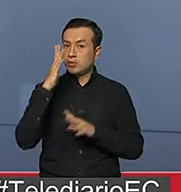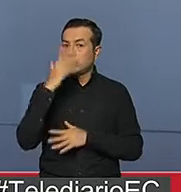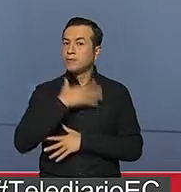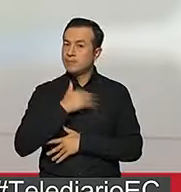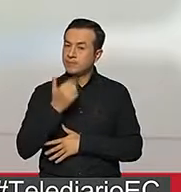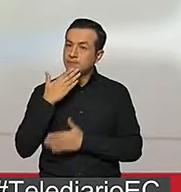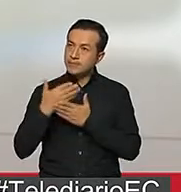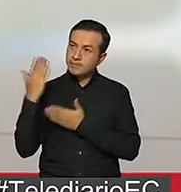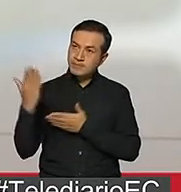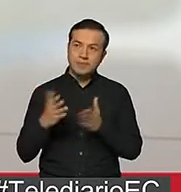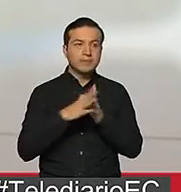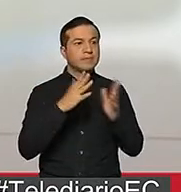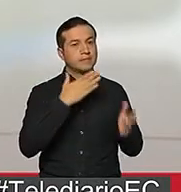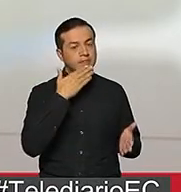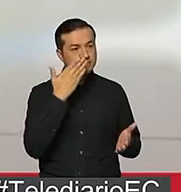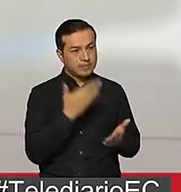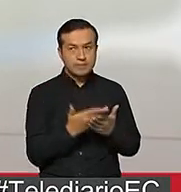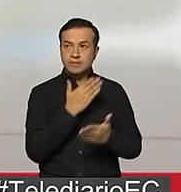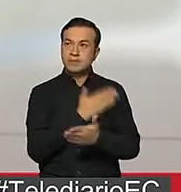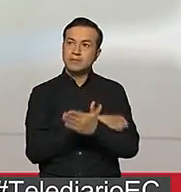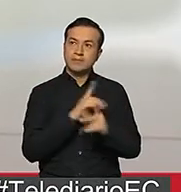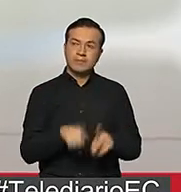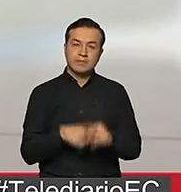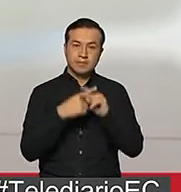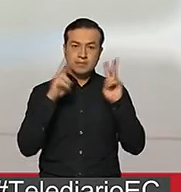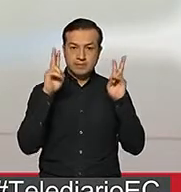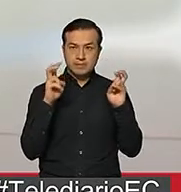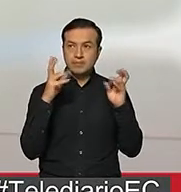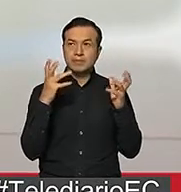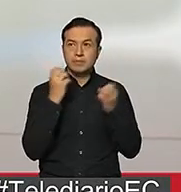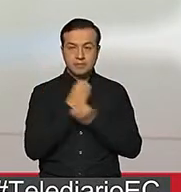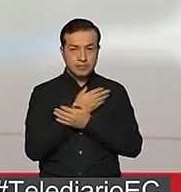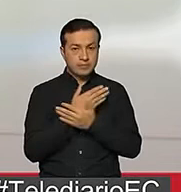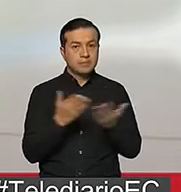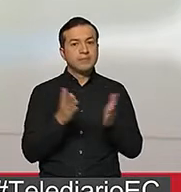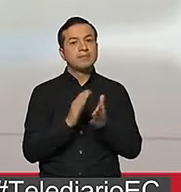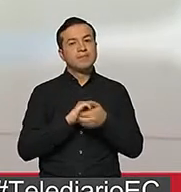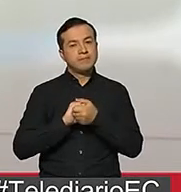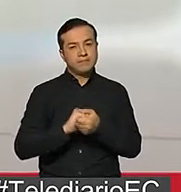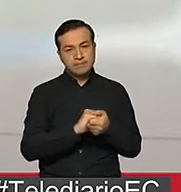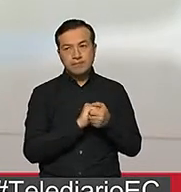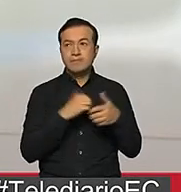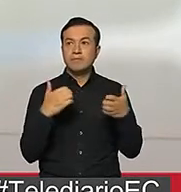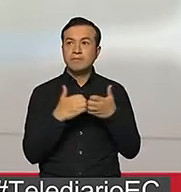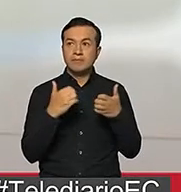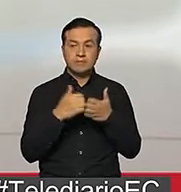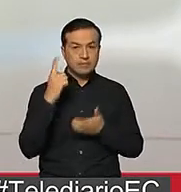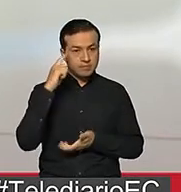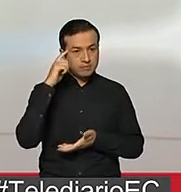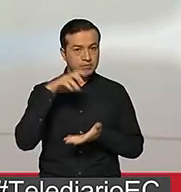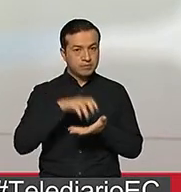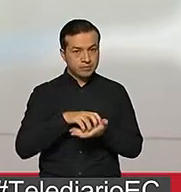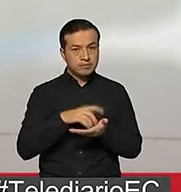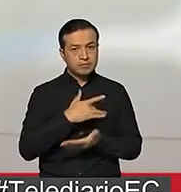acompañarnos muchísimas gracias sofía antes de entrar en el tema que nos convoca si quiere empezar solidarizándome con el equipo de gobierno que